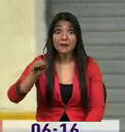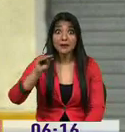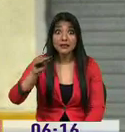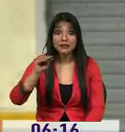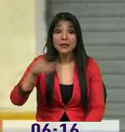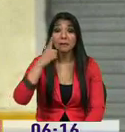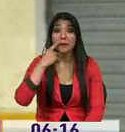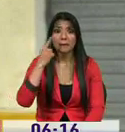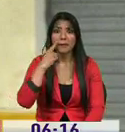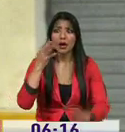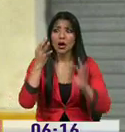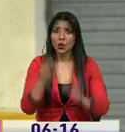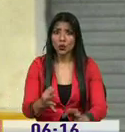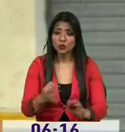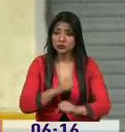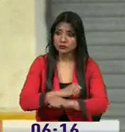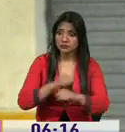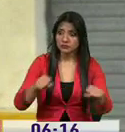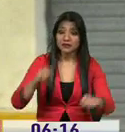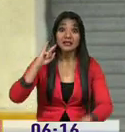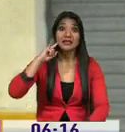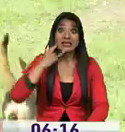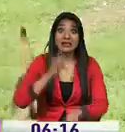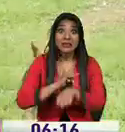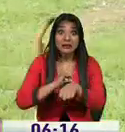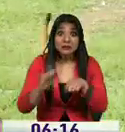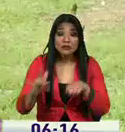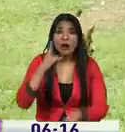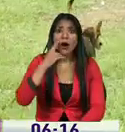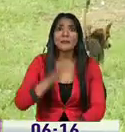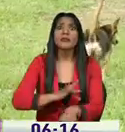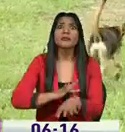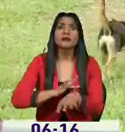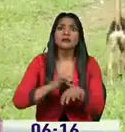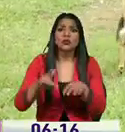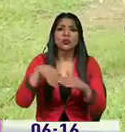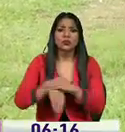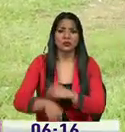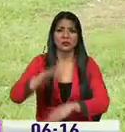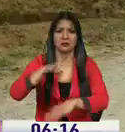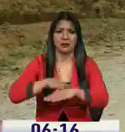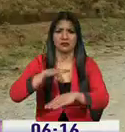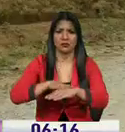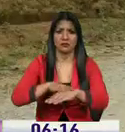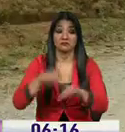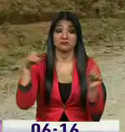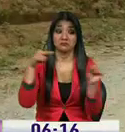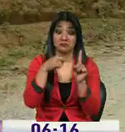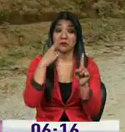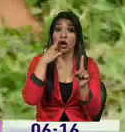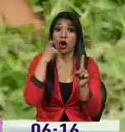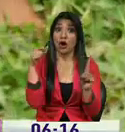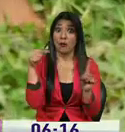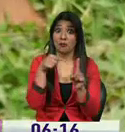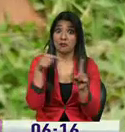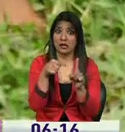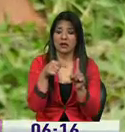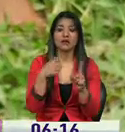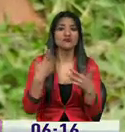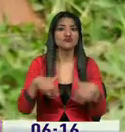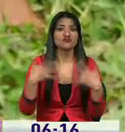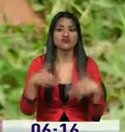baño, con la niña desnuda y el desnudo. La rápida acción de un habitante del recinto El Porvenir del Toachi impidió que una